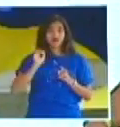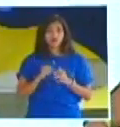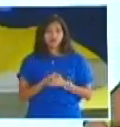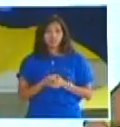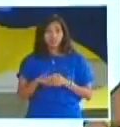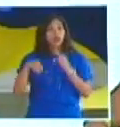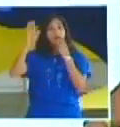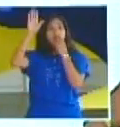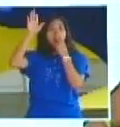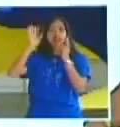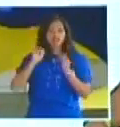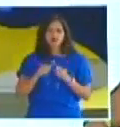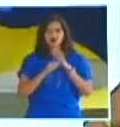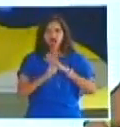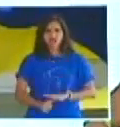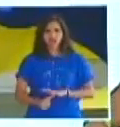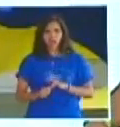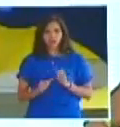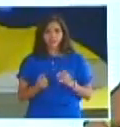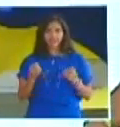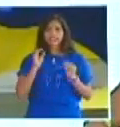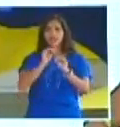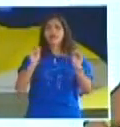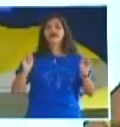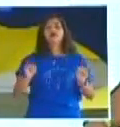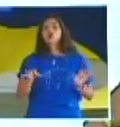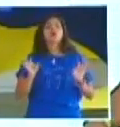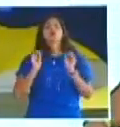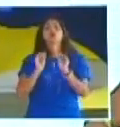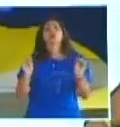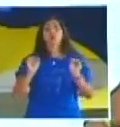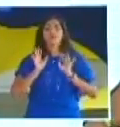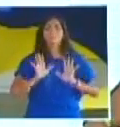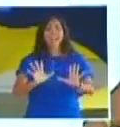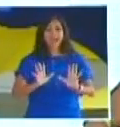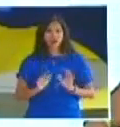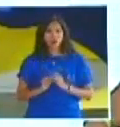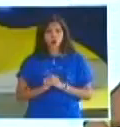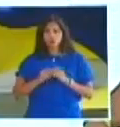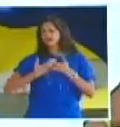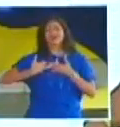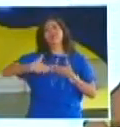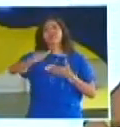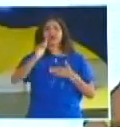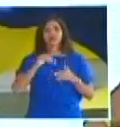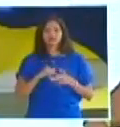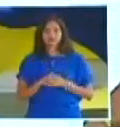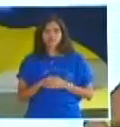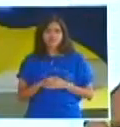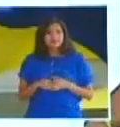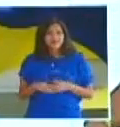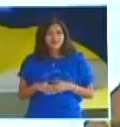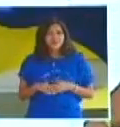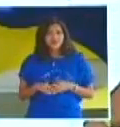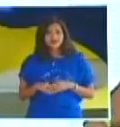fracasado, que llamó y que un paro general, huelga general indefinida.